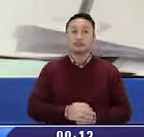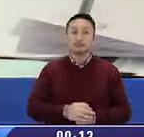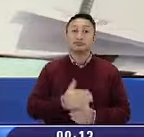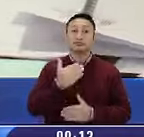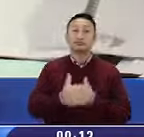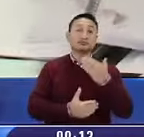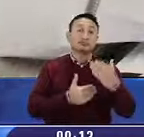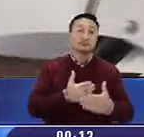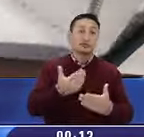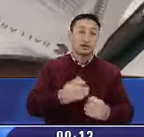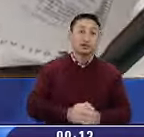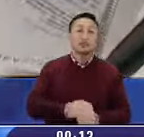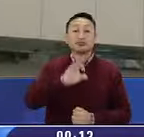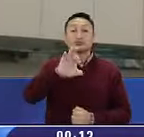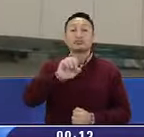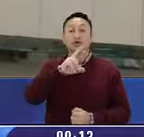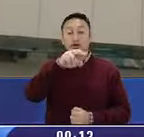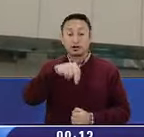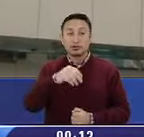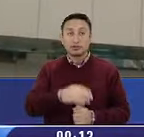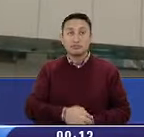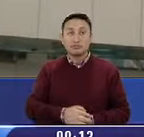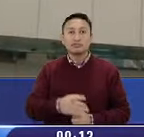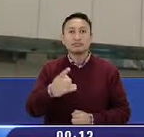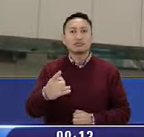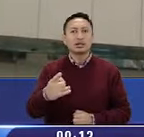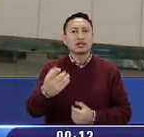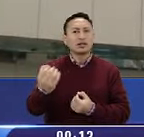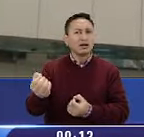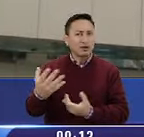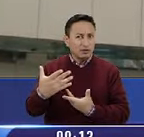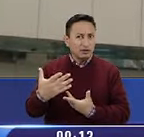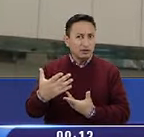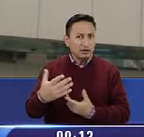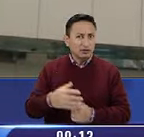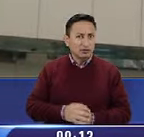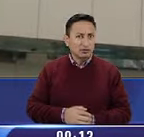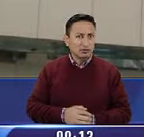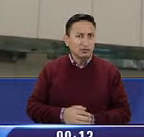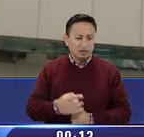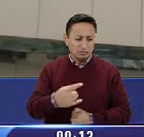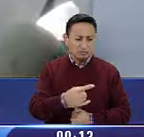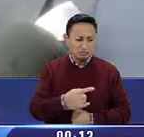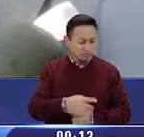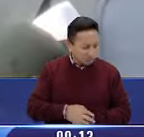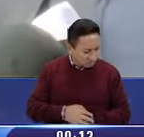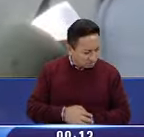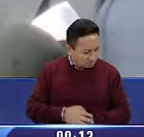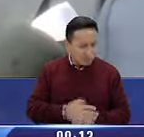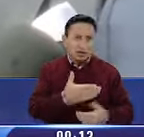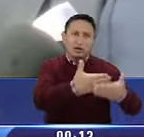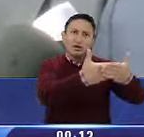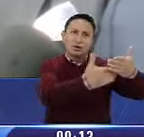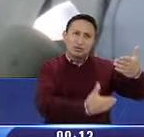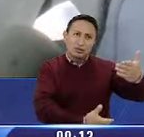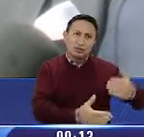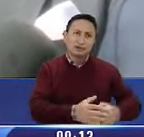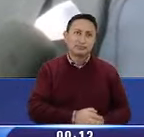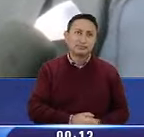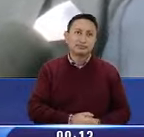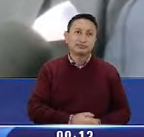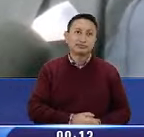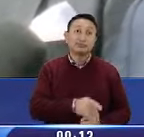adelante, Torres demandó al organismo le remite información, encontrando novedades. Y resulta que en